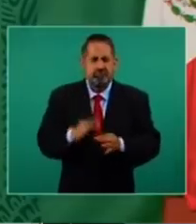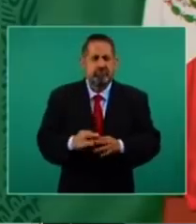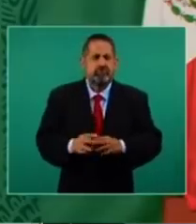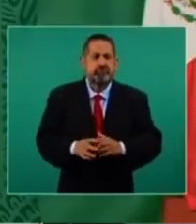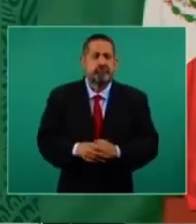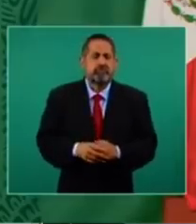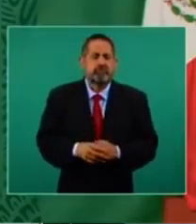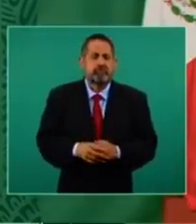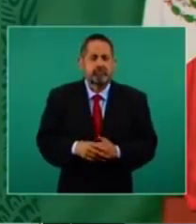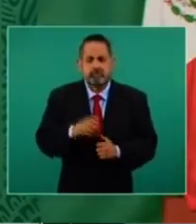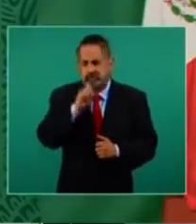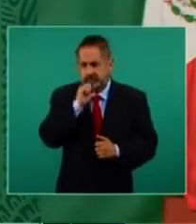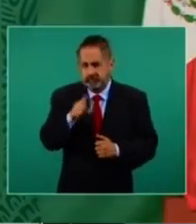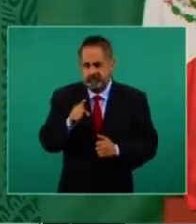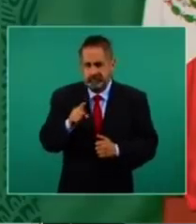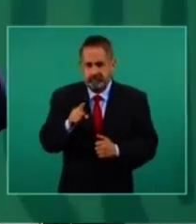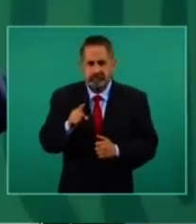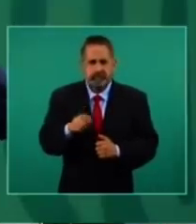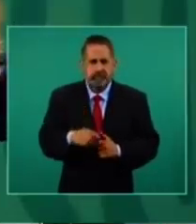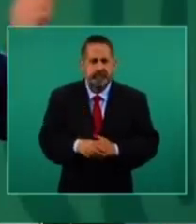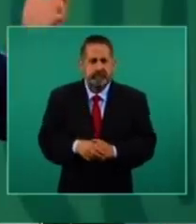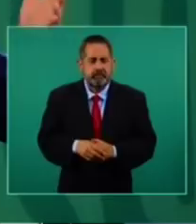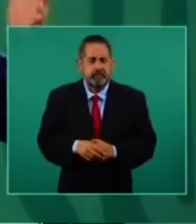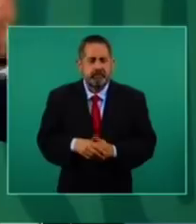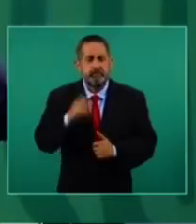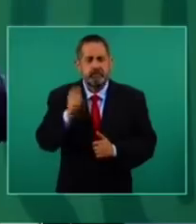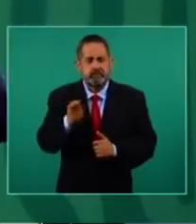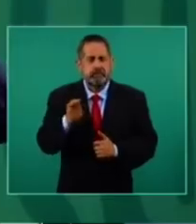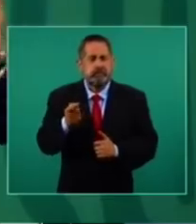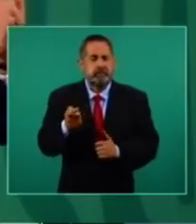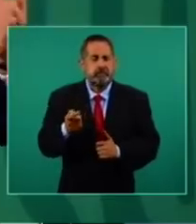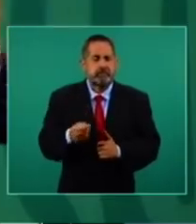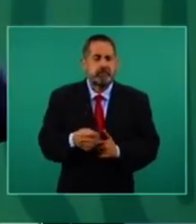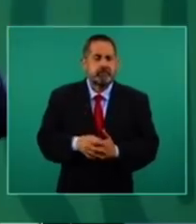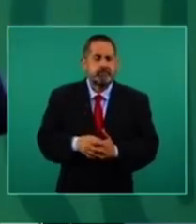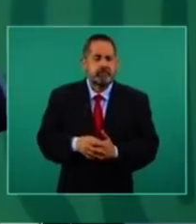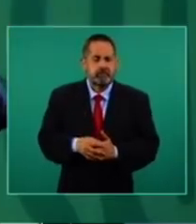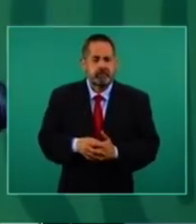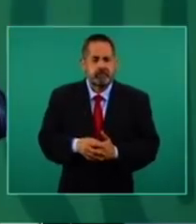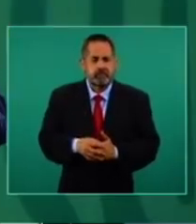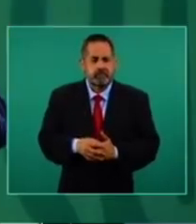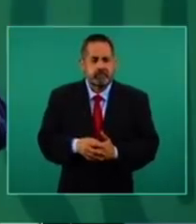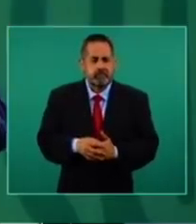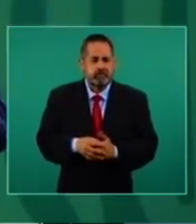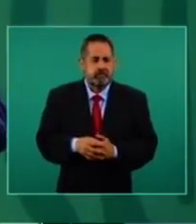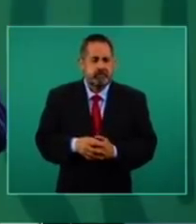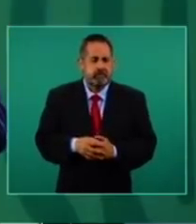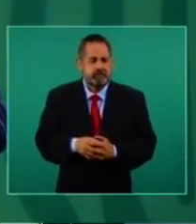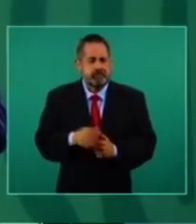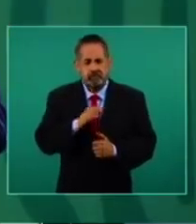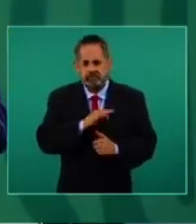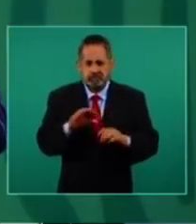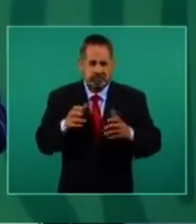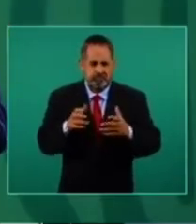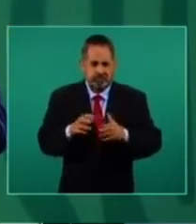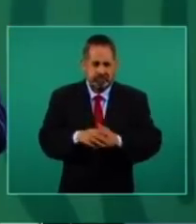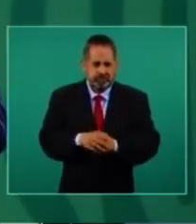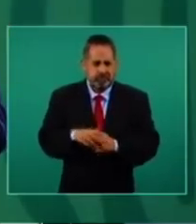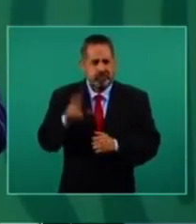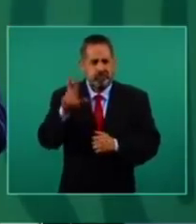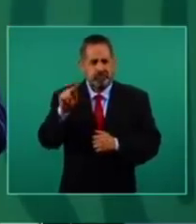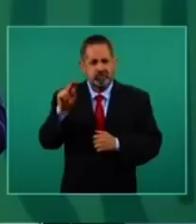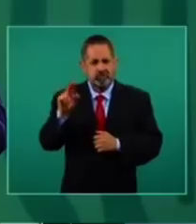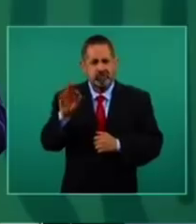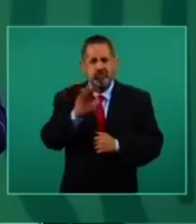Ya también llevamos alrededor de el